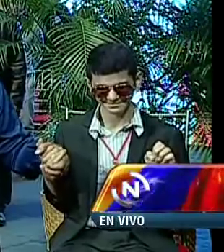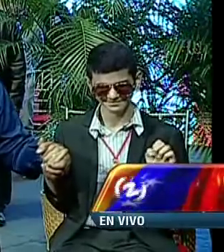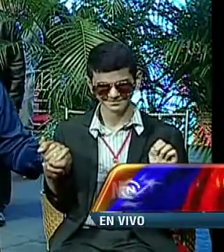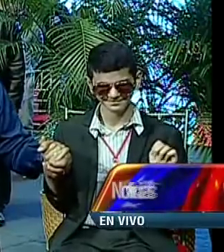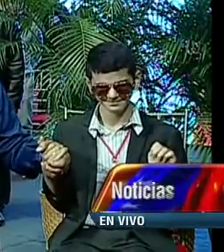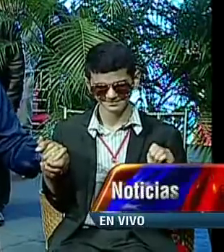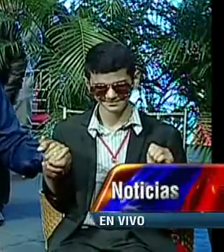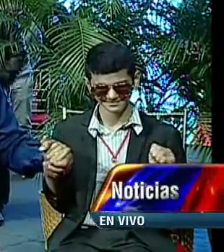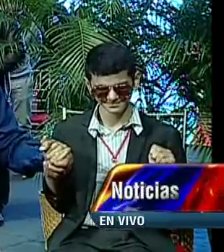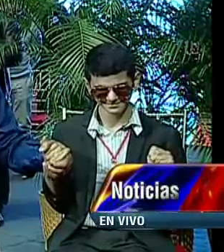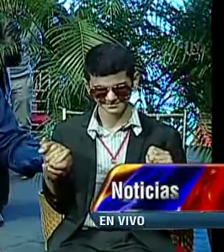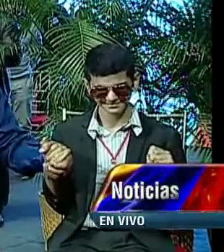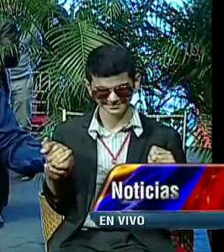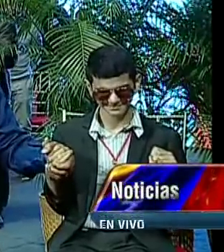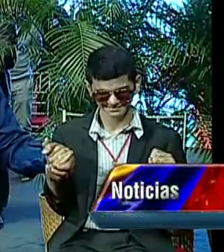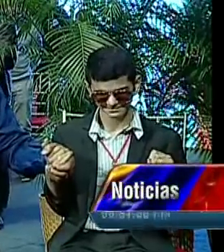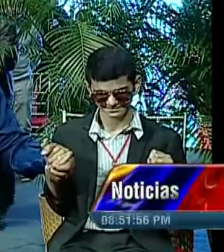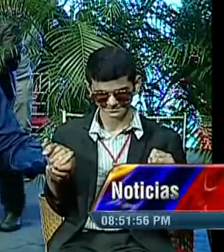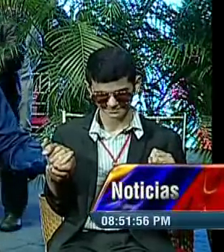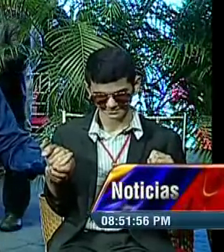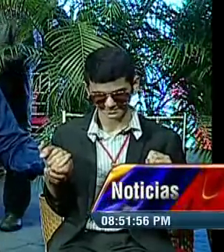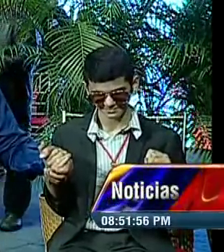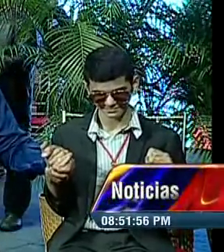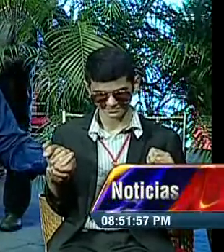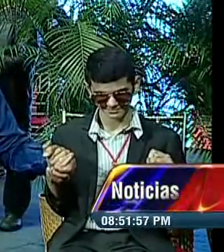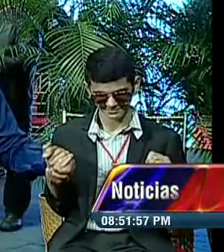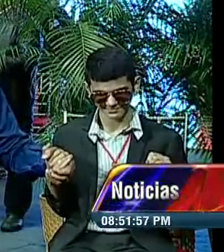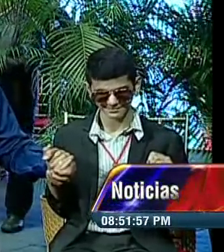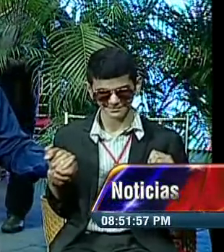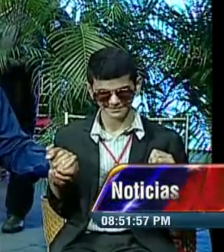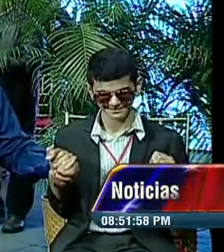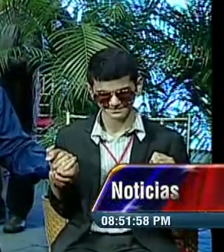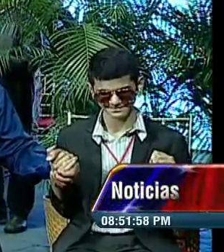toda tu familia. Gracias, pues. Buenas noches, Venezuela.